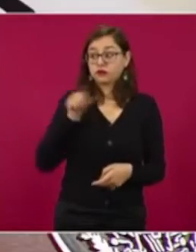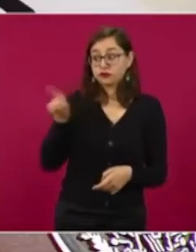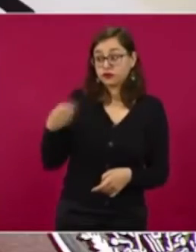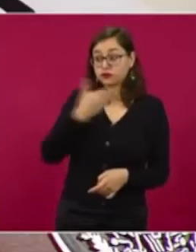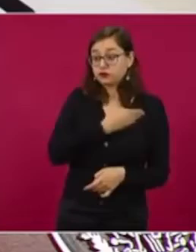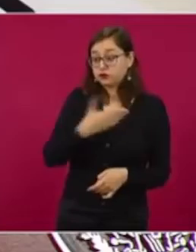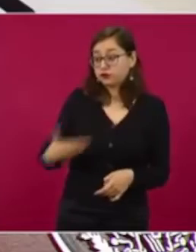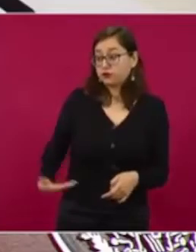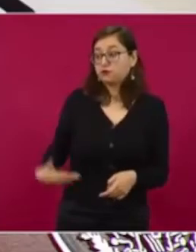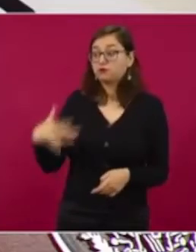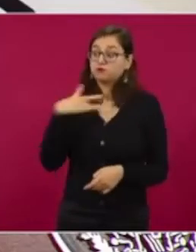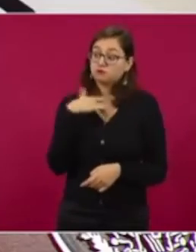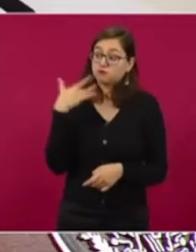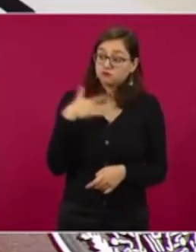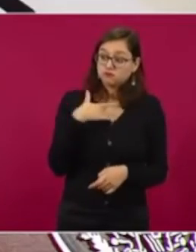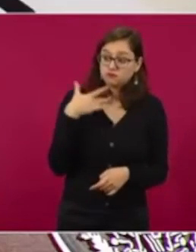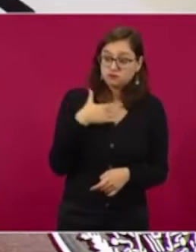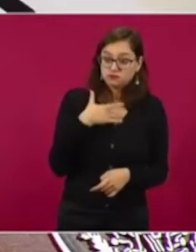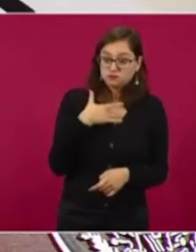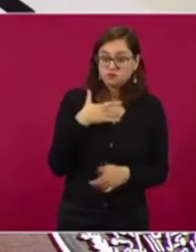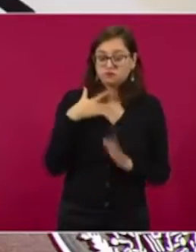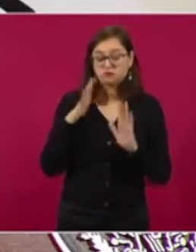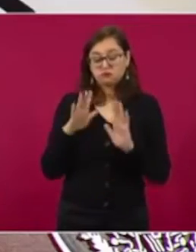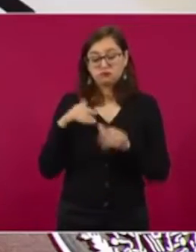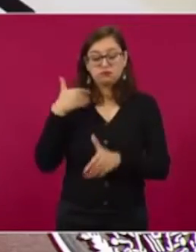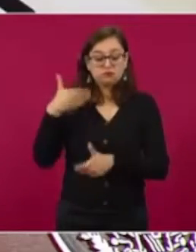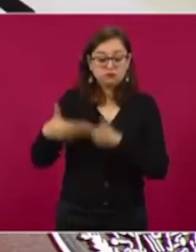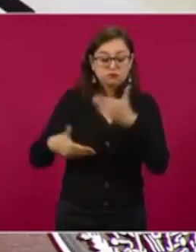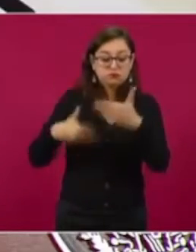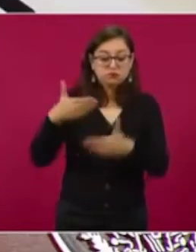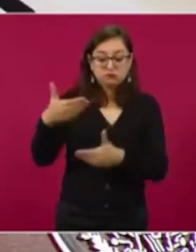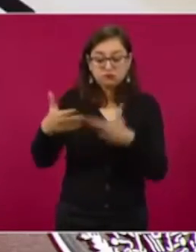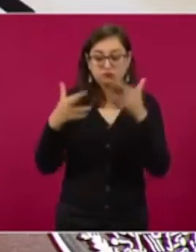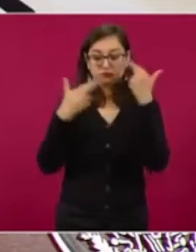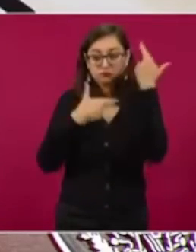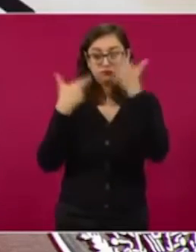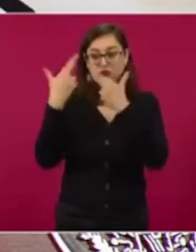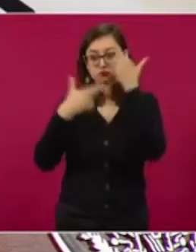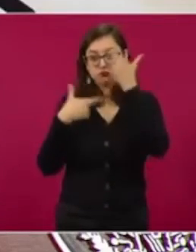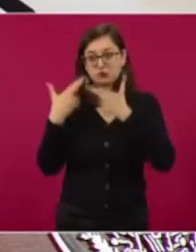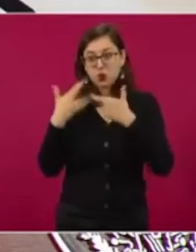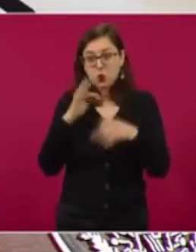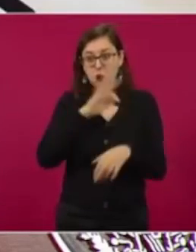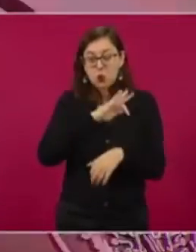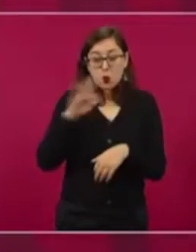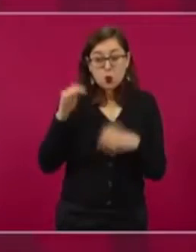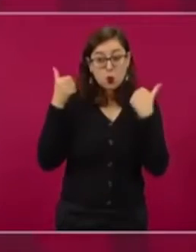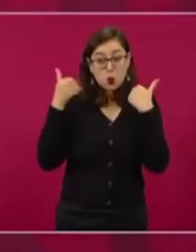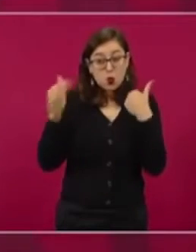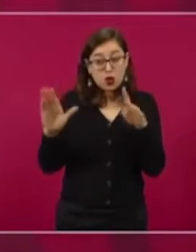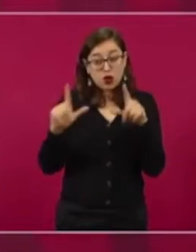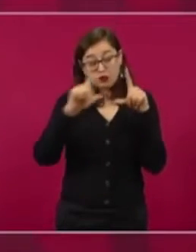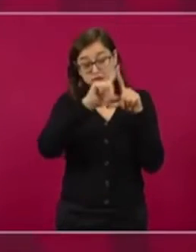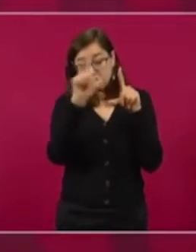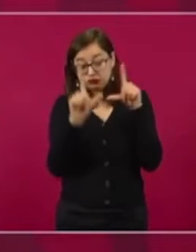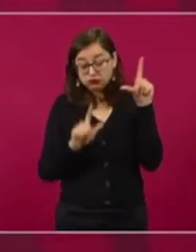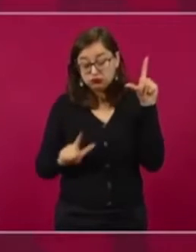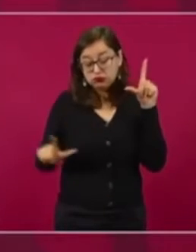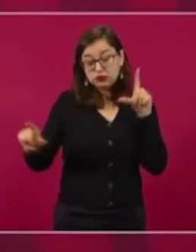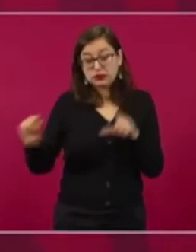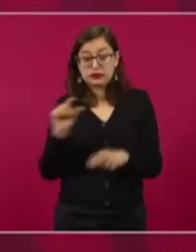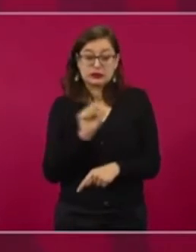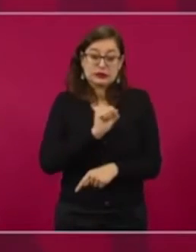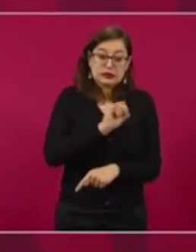tuviera en el análisis del tema la última palabra y pues el